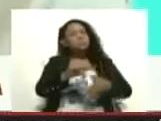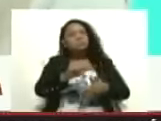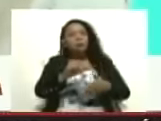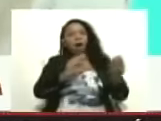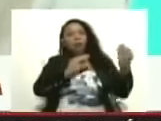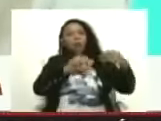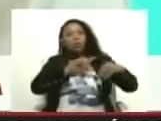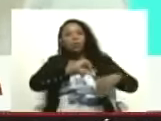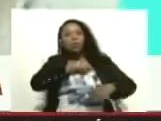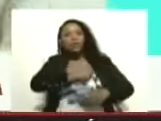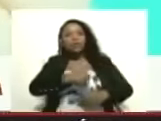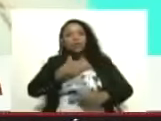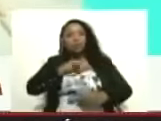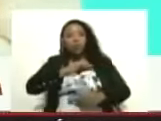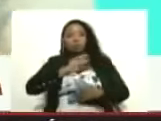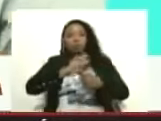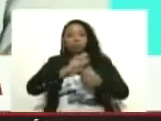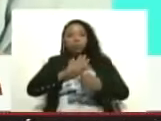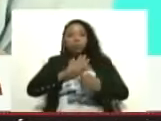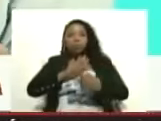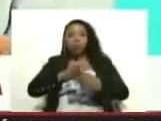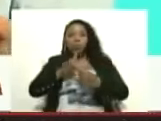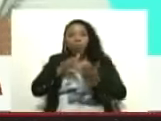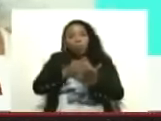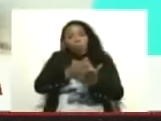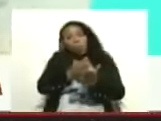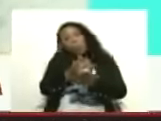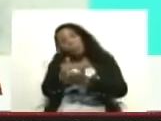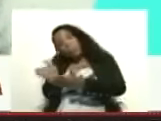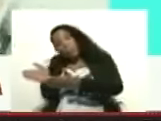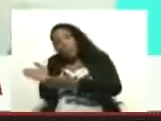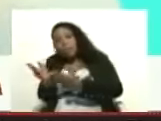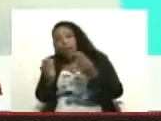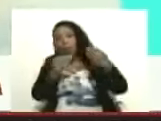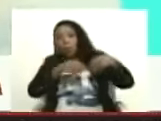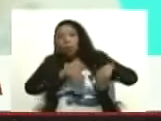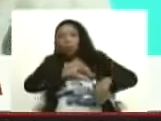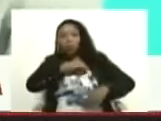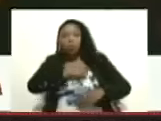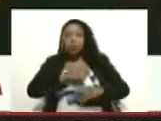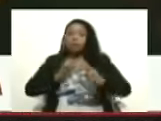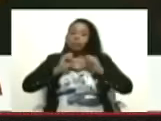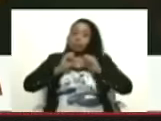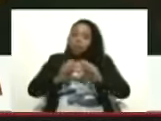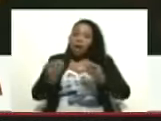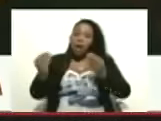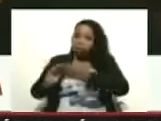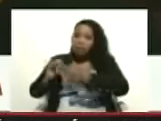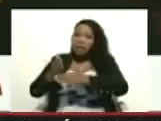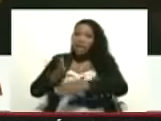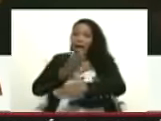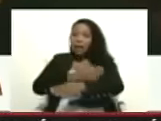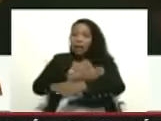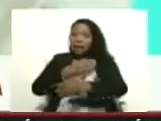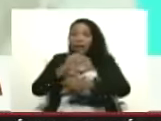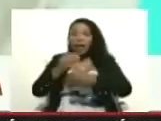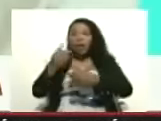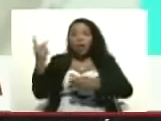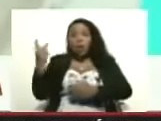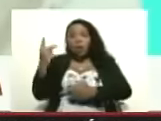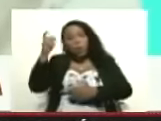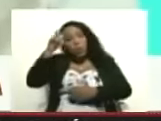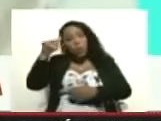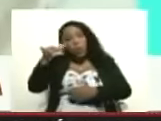de Ginebra qué es lo que nosotros hemos planteado No se salgan del acuerdo de Ginebra mantengámonos en el espacio del diálogo del entre dos